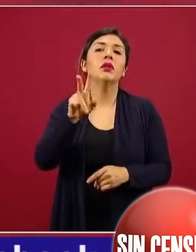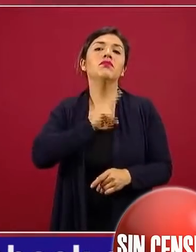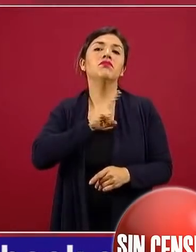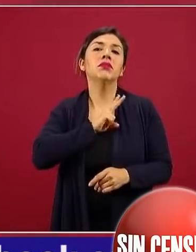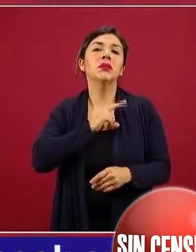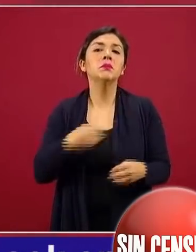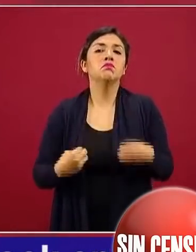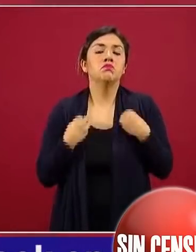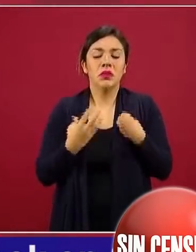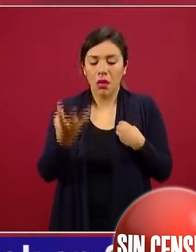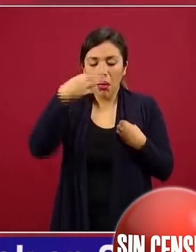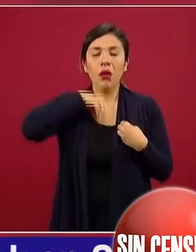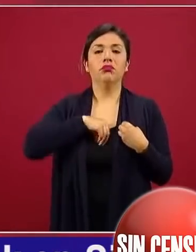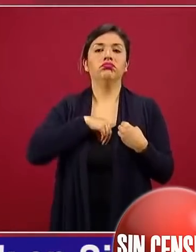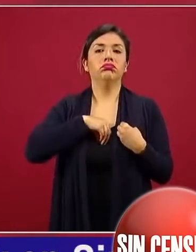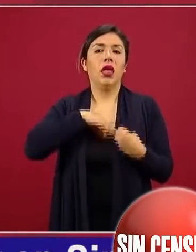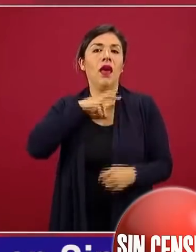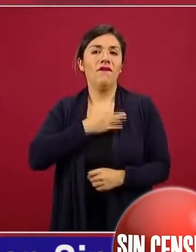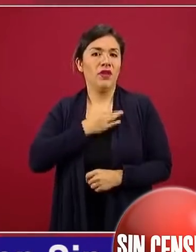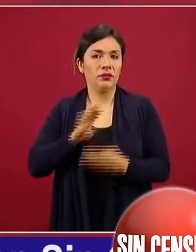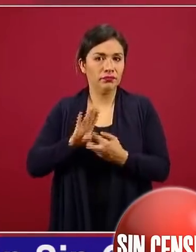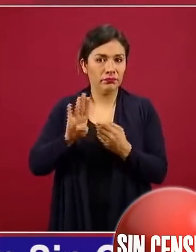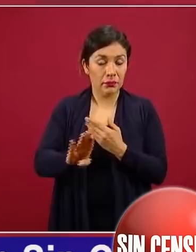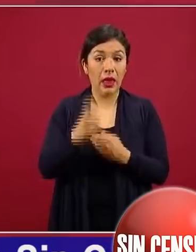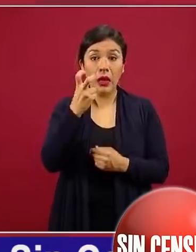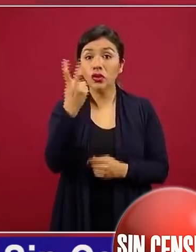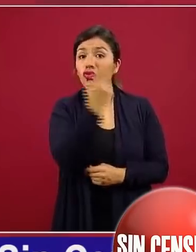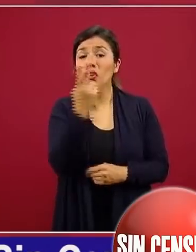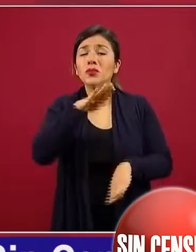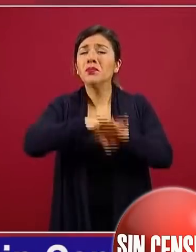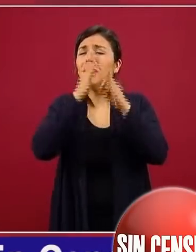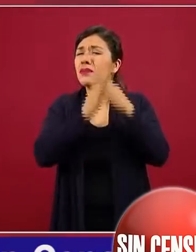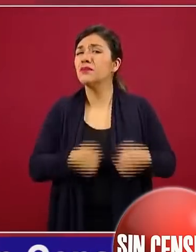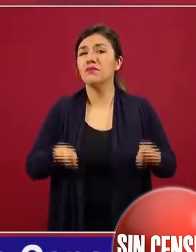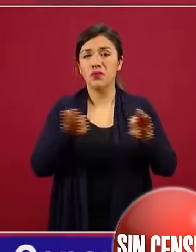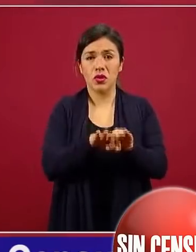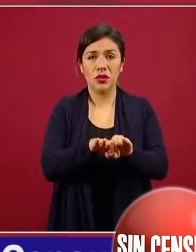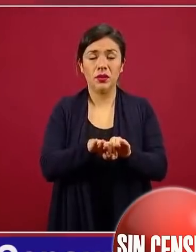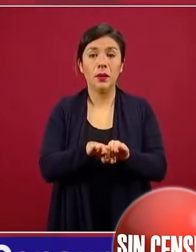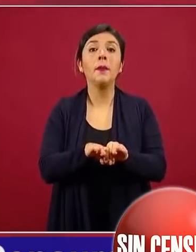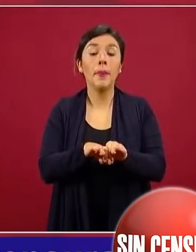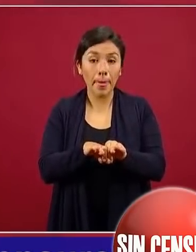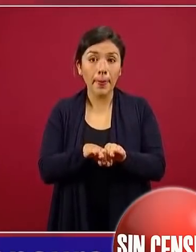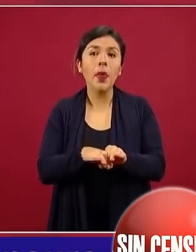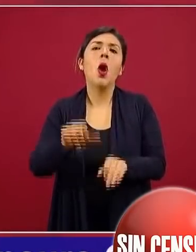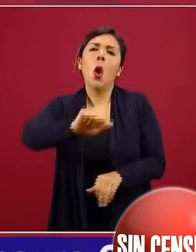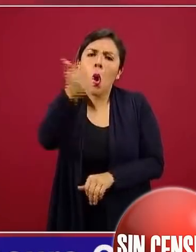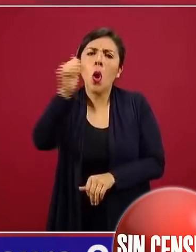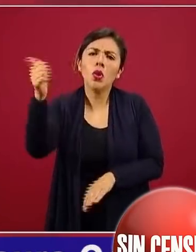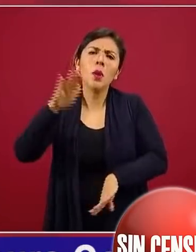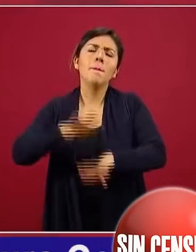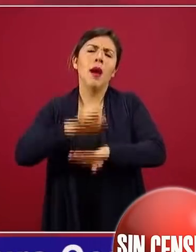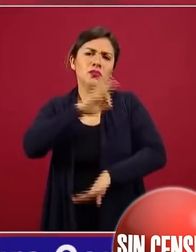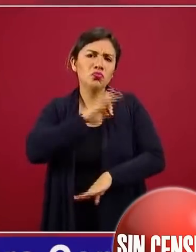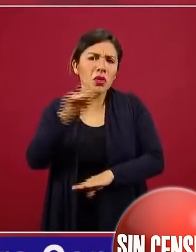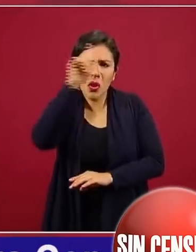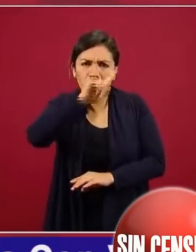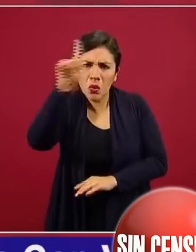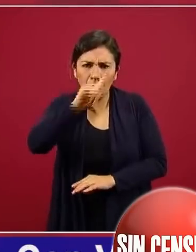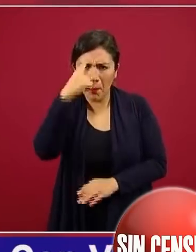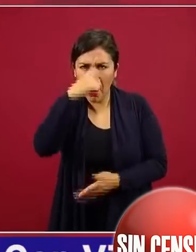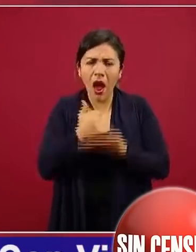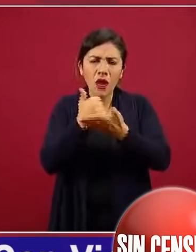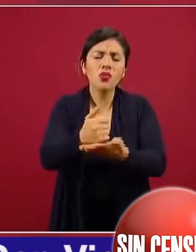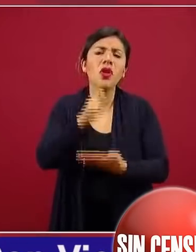nuestro organismo. Son las dos medidas muy importantes. Y algunas medidas complementarias que pueden